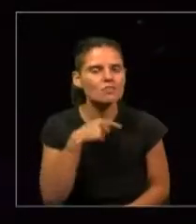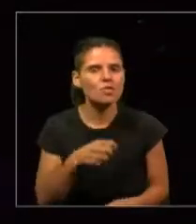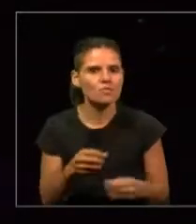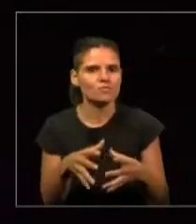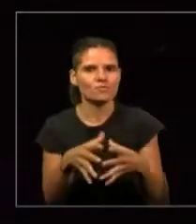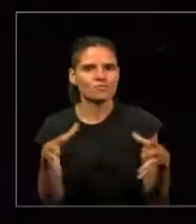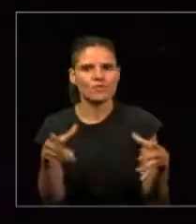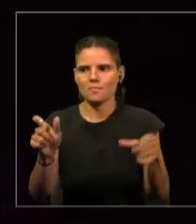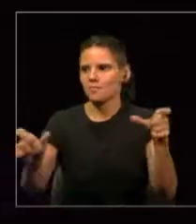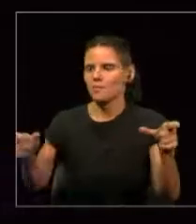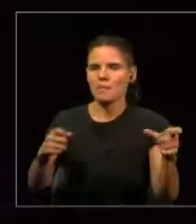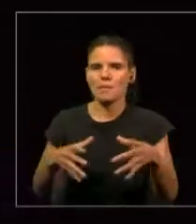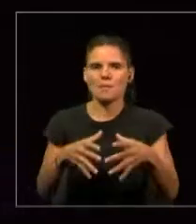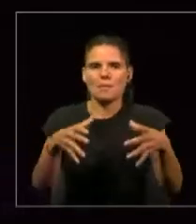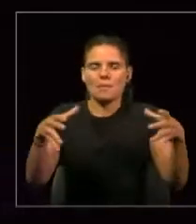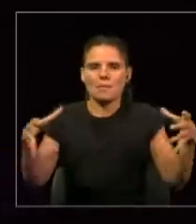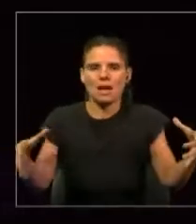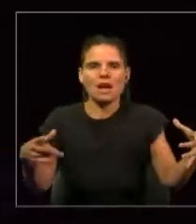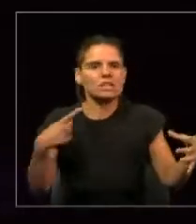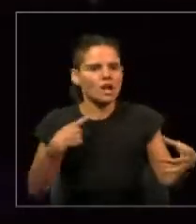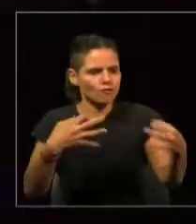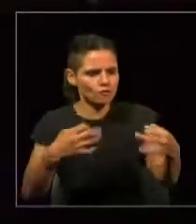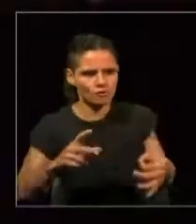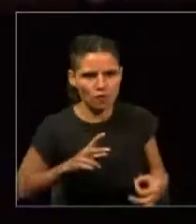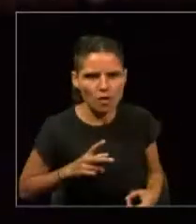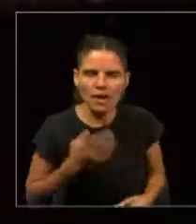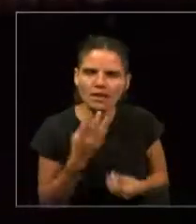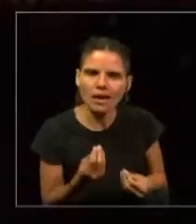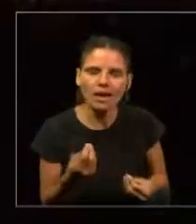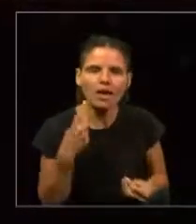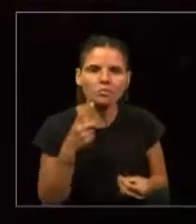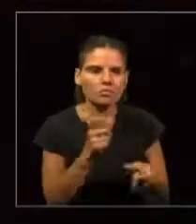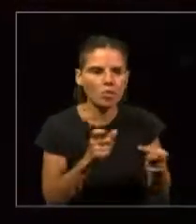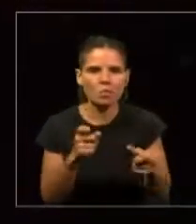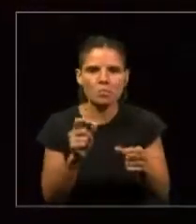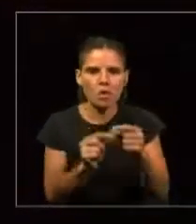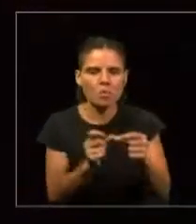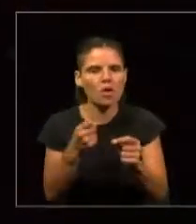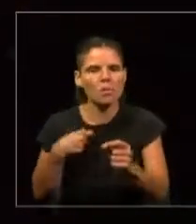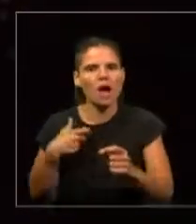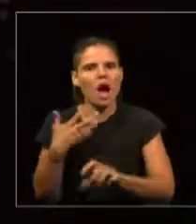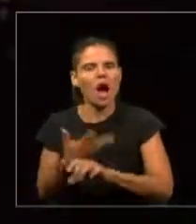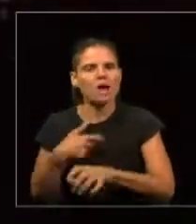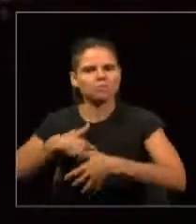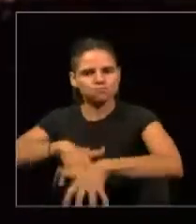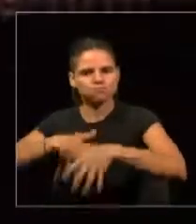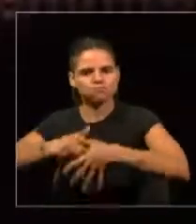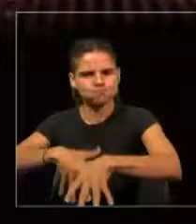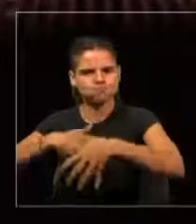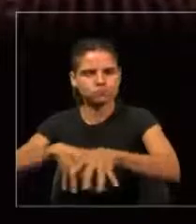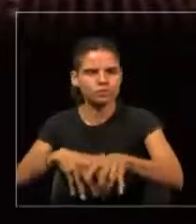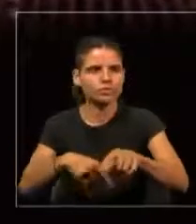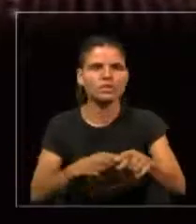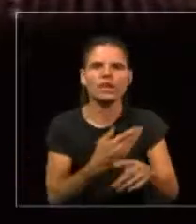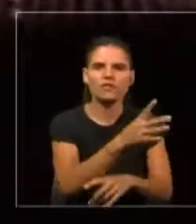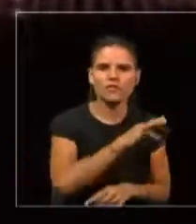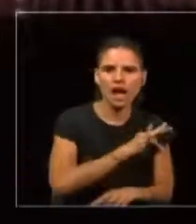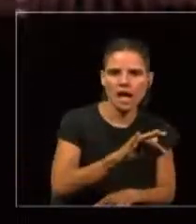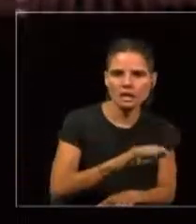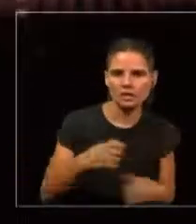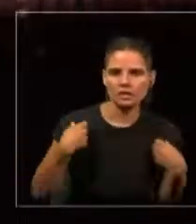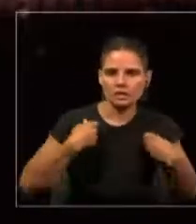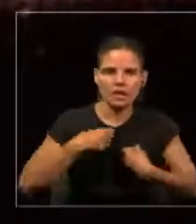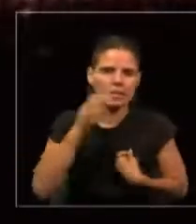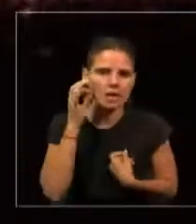se formaliza con movilización. Los chalecos amarillos en Francia, estamos en Santiago, descubro